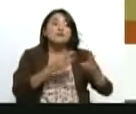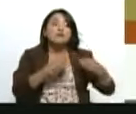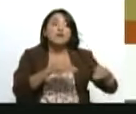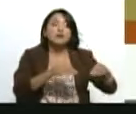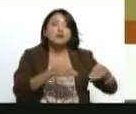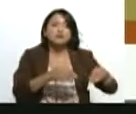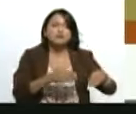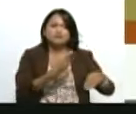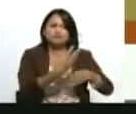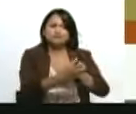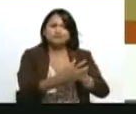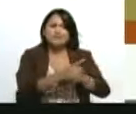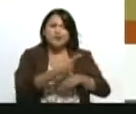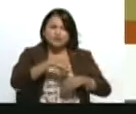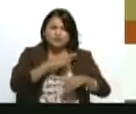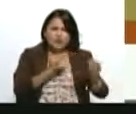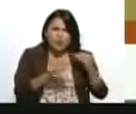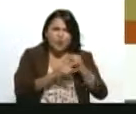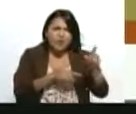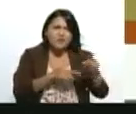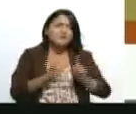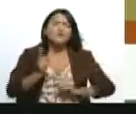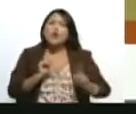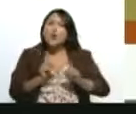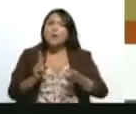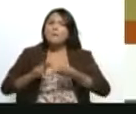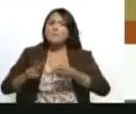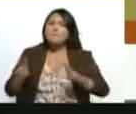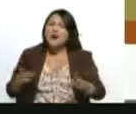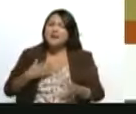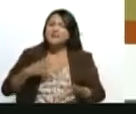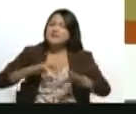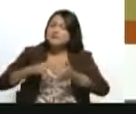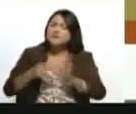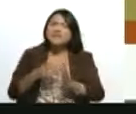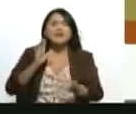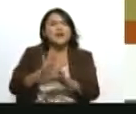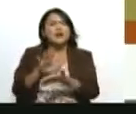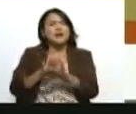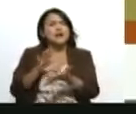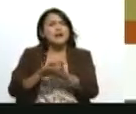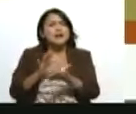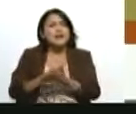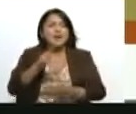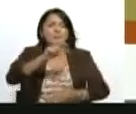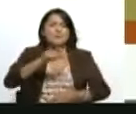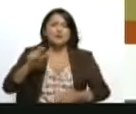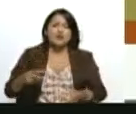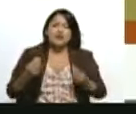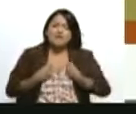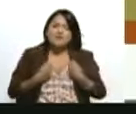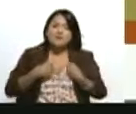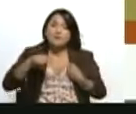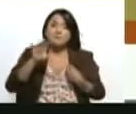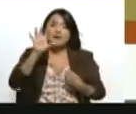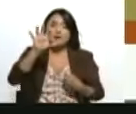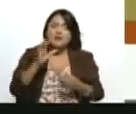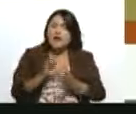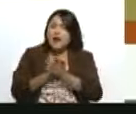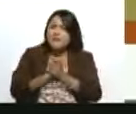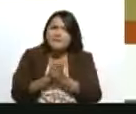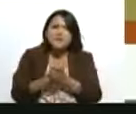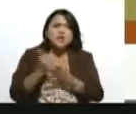no entendemos la paz así. Nosotros tenemos la paz como una situación de armonía entre los habitantes de un país, de hermandad, de